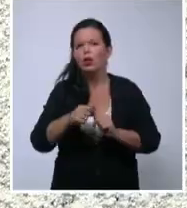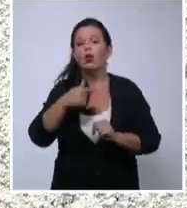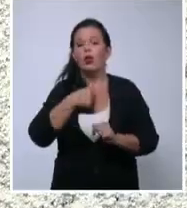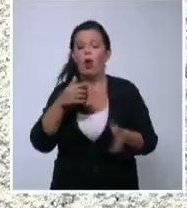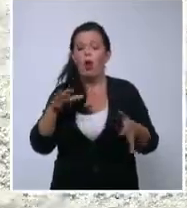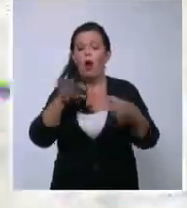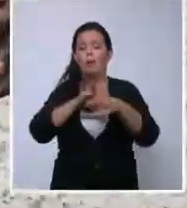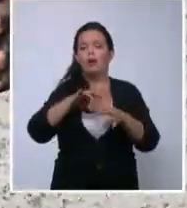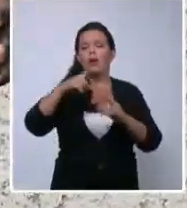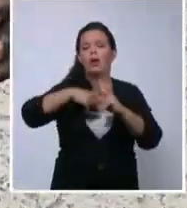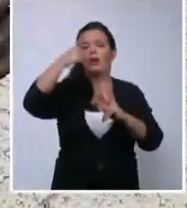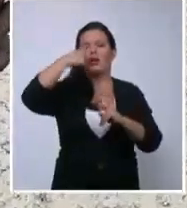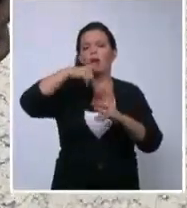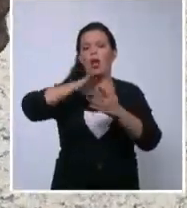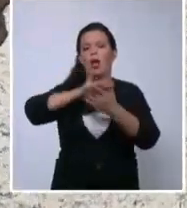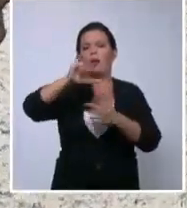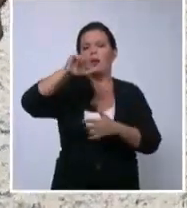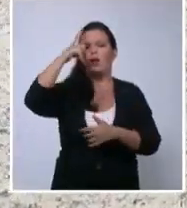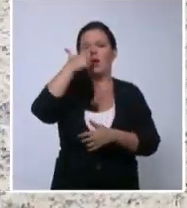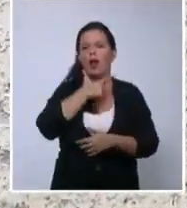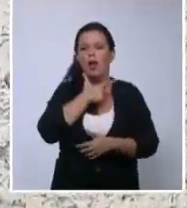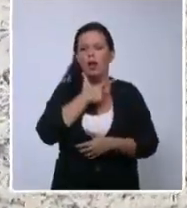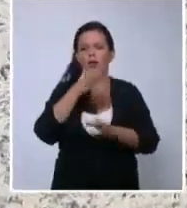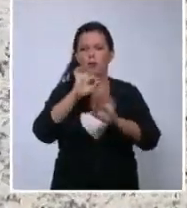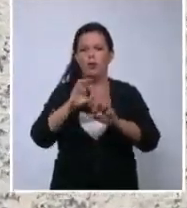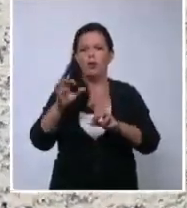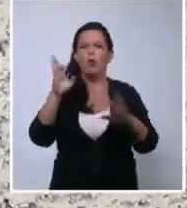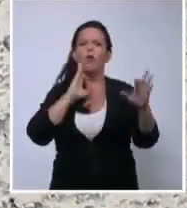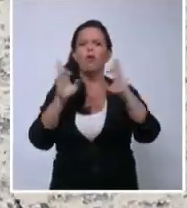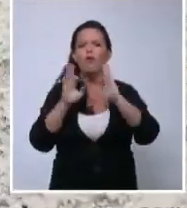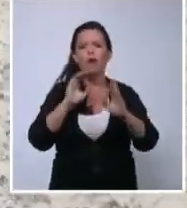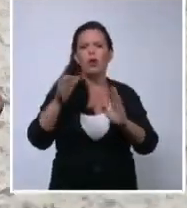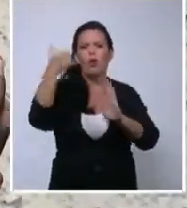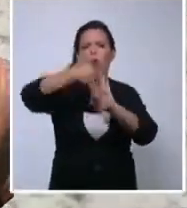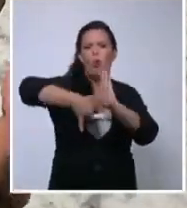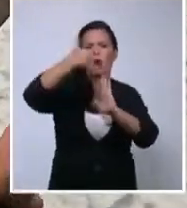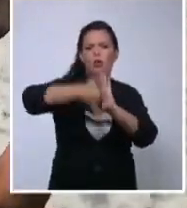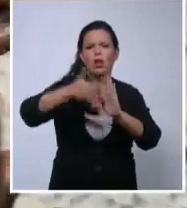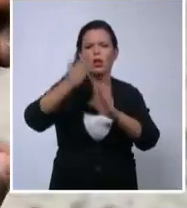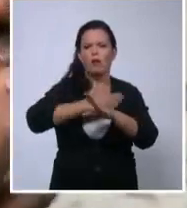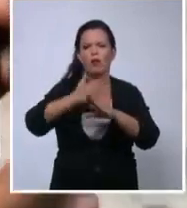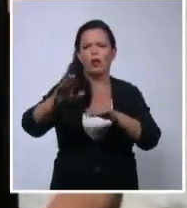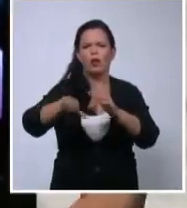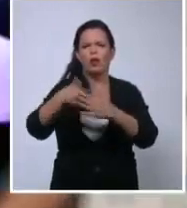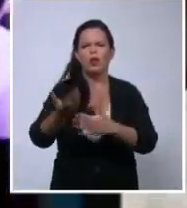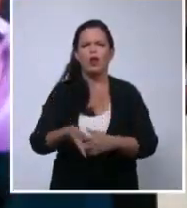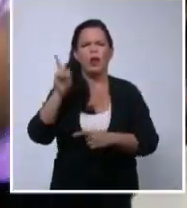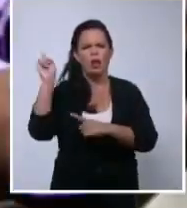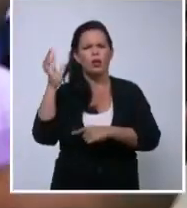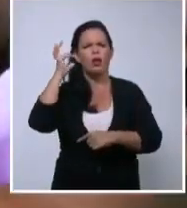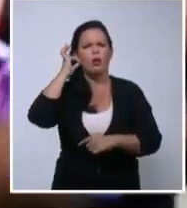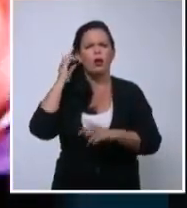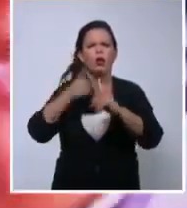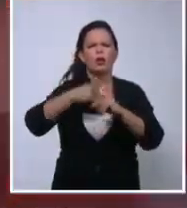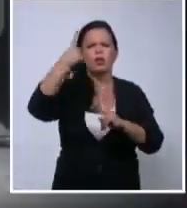en varias ocasiones. Mira, esta es la mujer que se comunicó conmigo. Ella no era quien pagaba, que era una